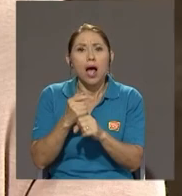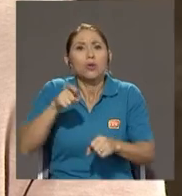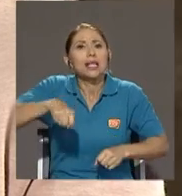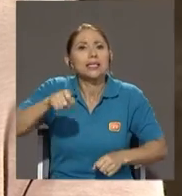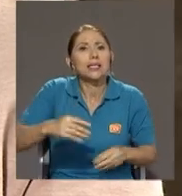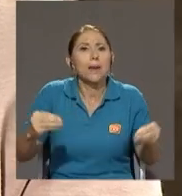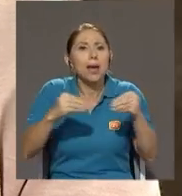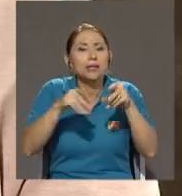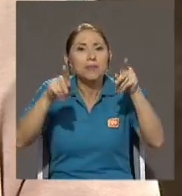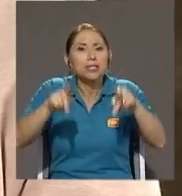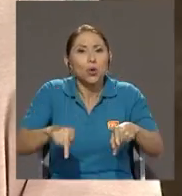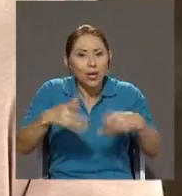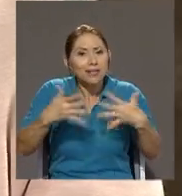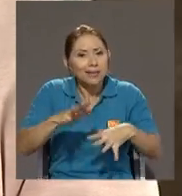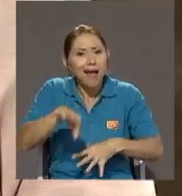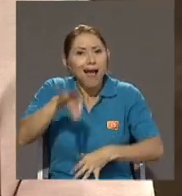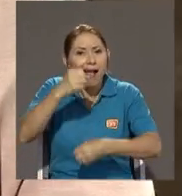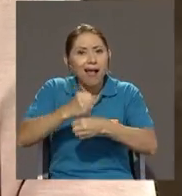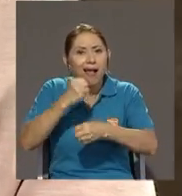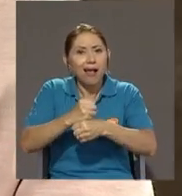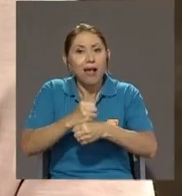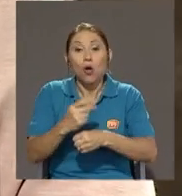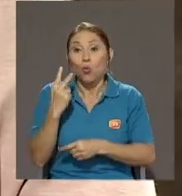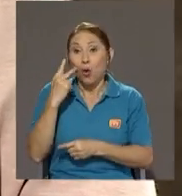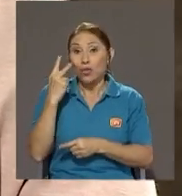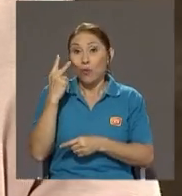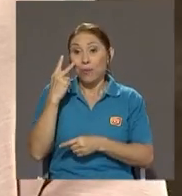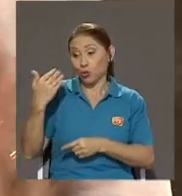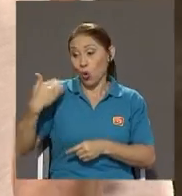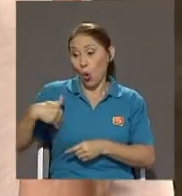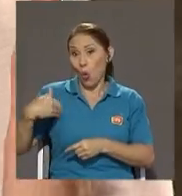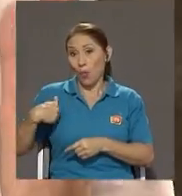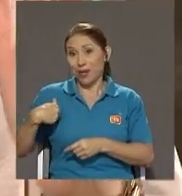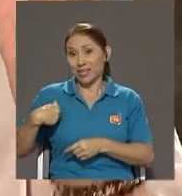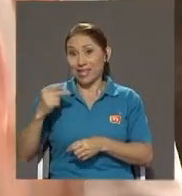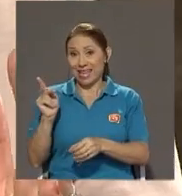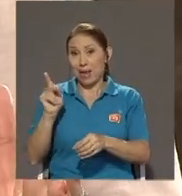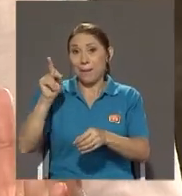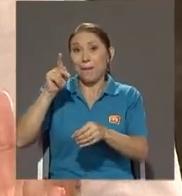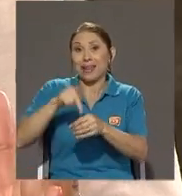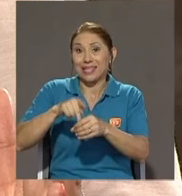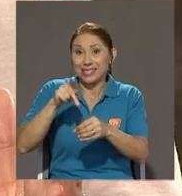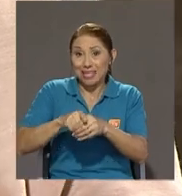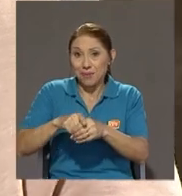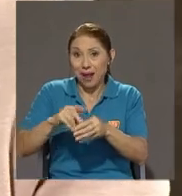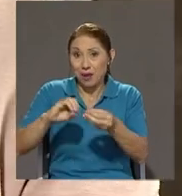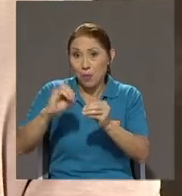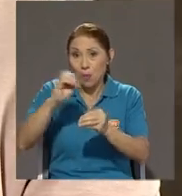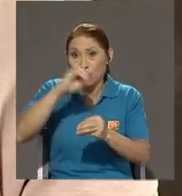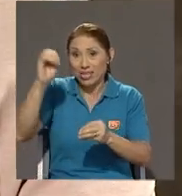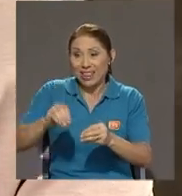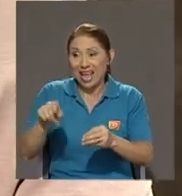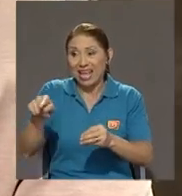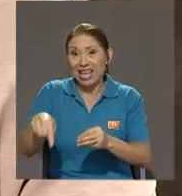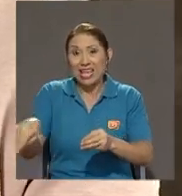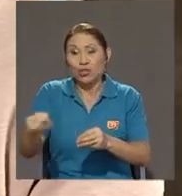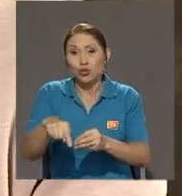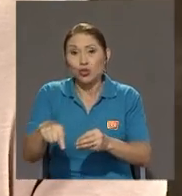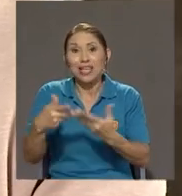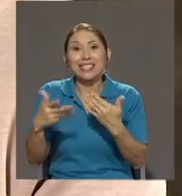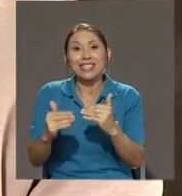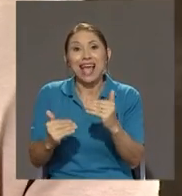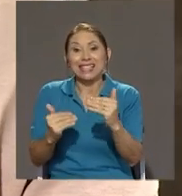estén trabajando. Cuando vemos las tasas de participación de los hombres en las edades de mayor incorporación, están cercanas al